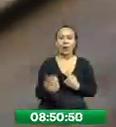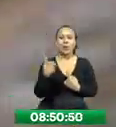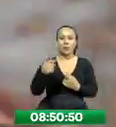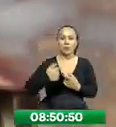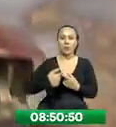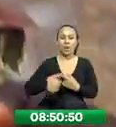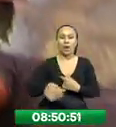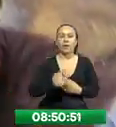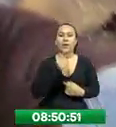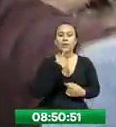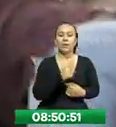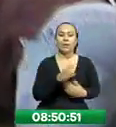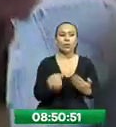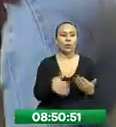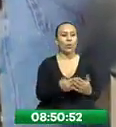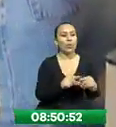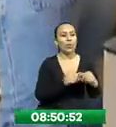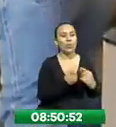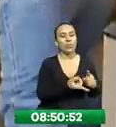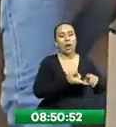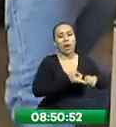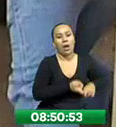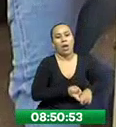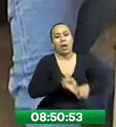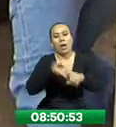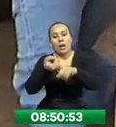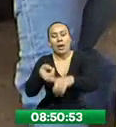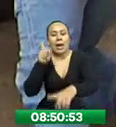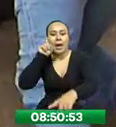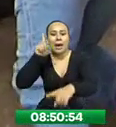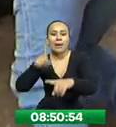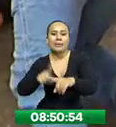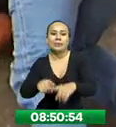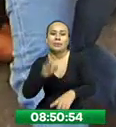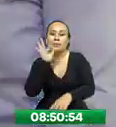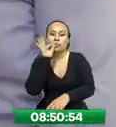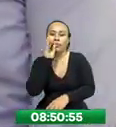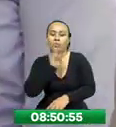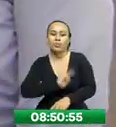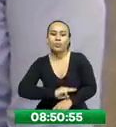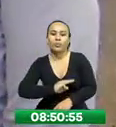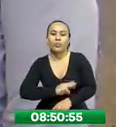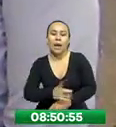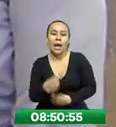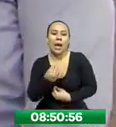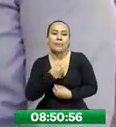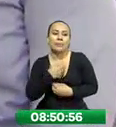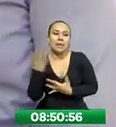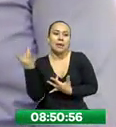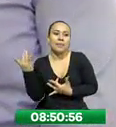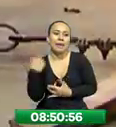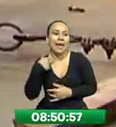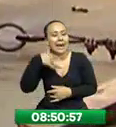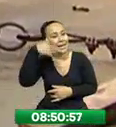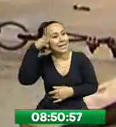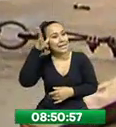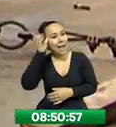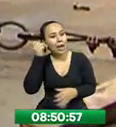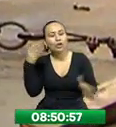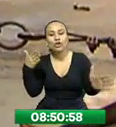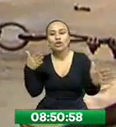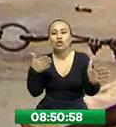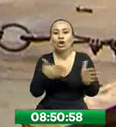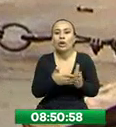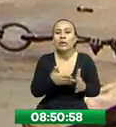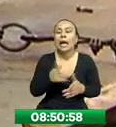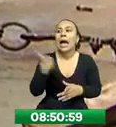implicados fueron trasladados en grúas hasta el centro de retención vehicular de la ATM, mientras que acá creen que no será el último choque hasta